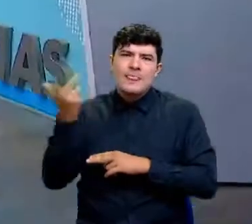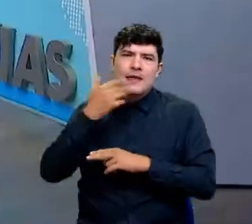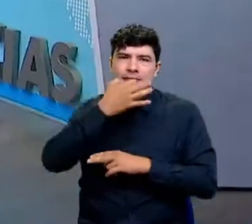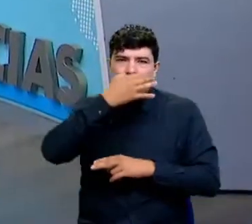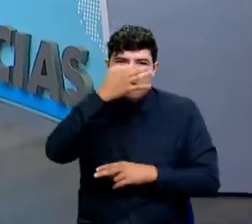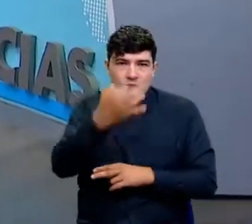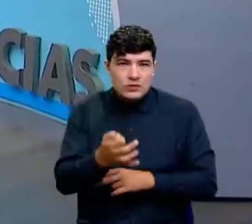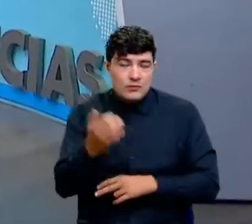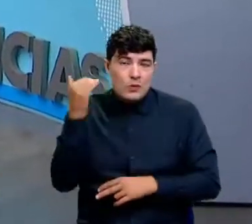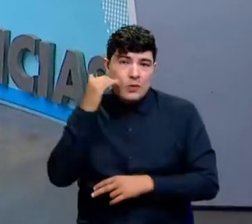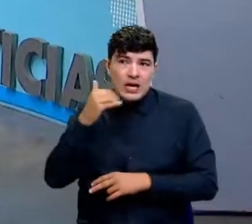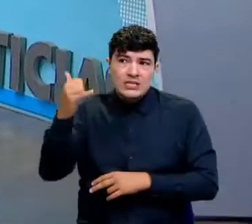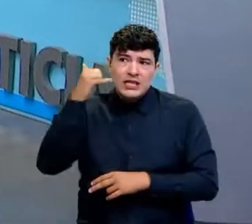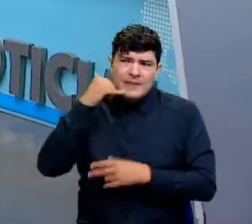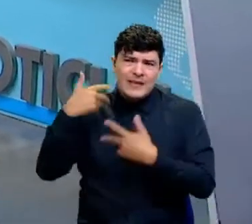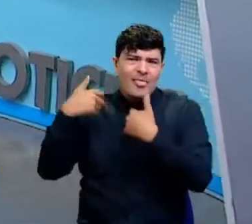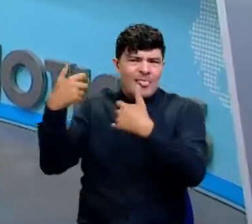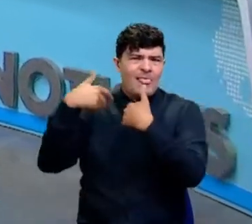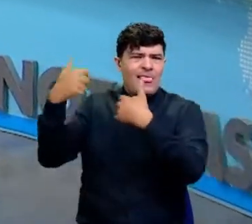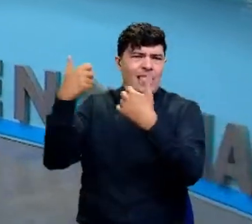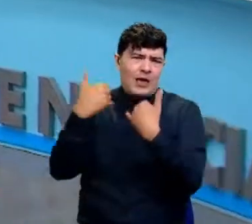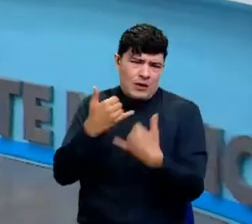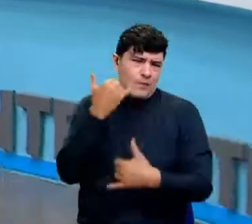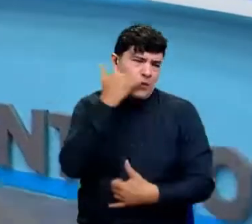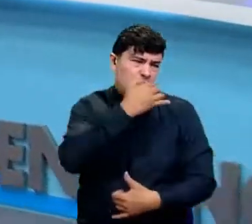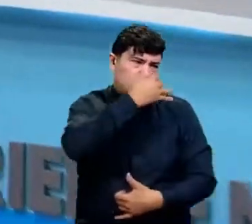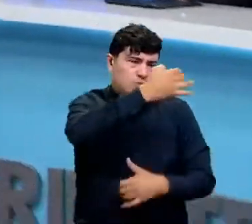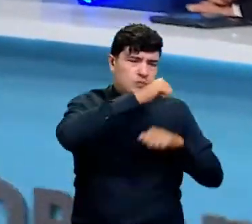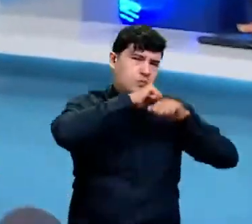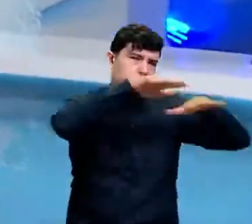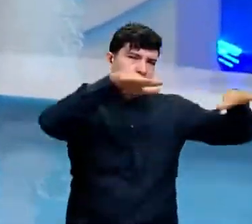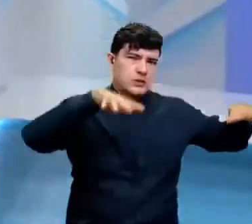dice la víctima y cuáles son las modalidades de este delito?